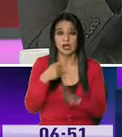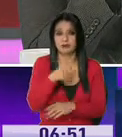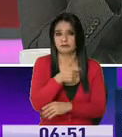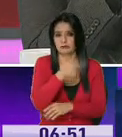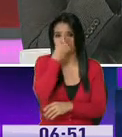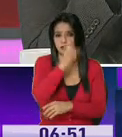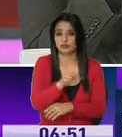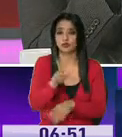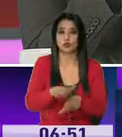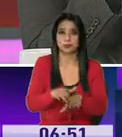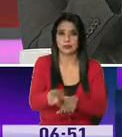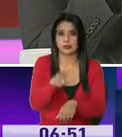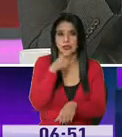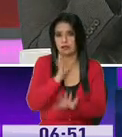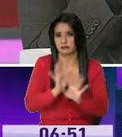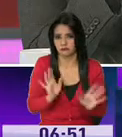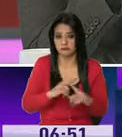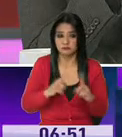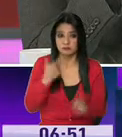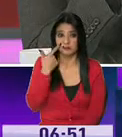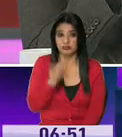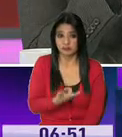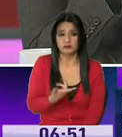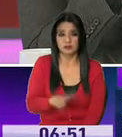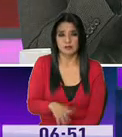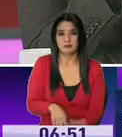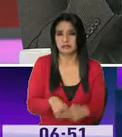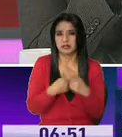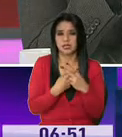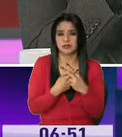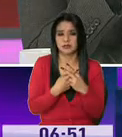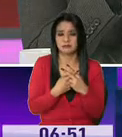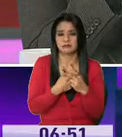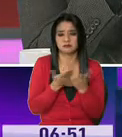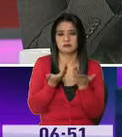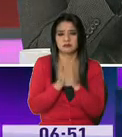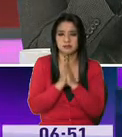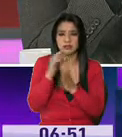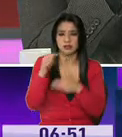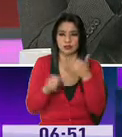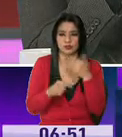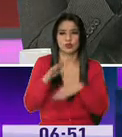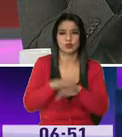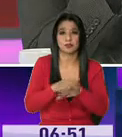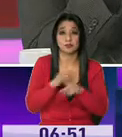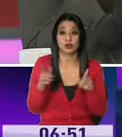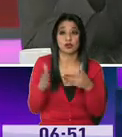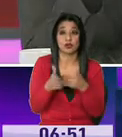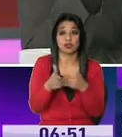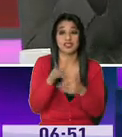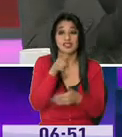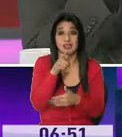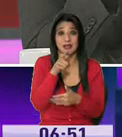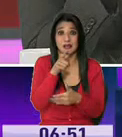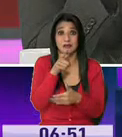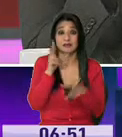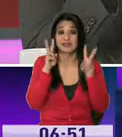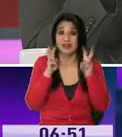Entonces, ¿quiénes son los responsables funcionarios en particular? Bueno, los que estuvieron involucrados en el proceso de